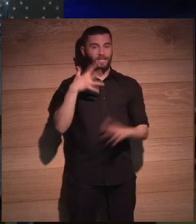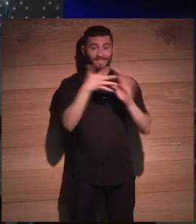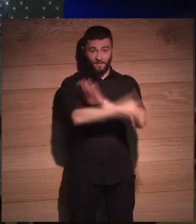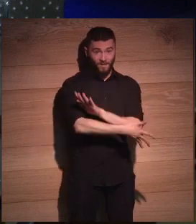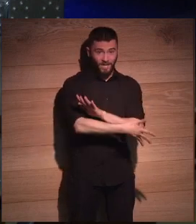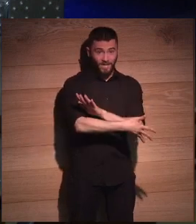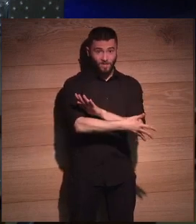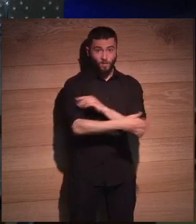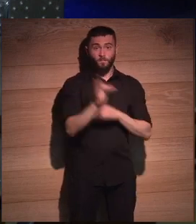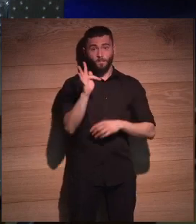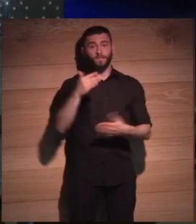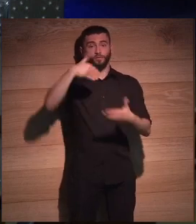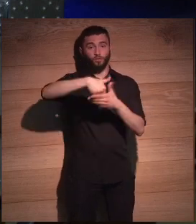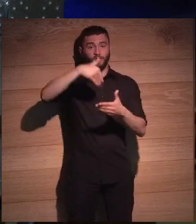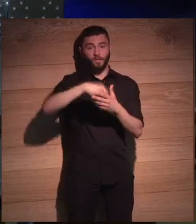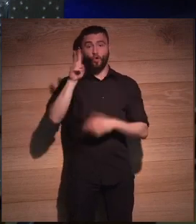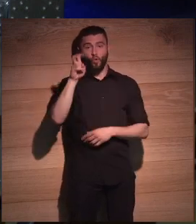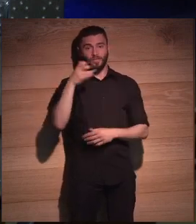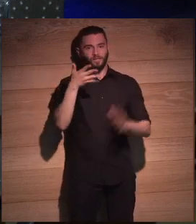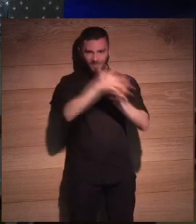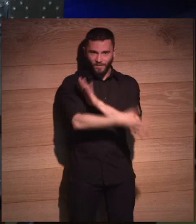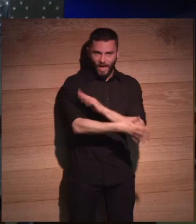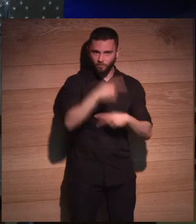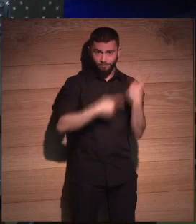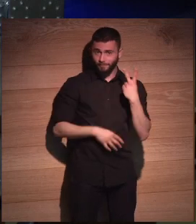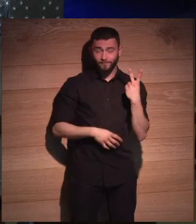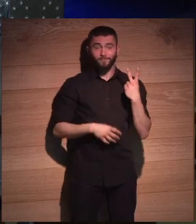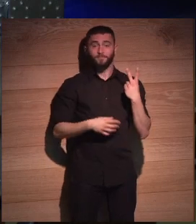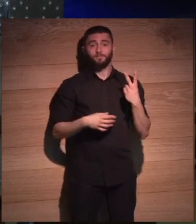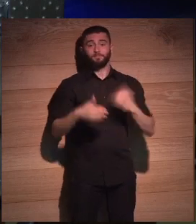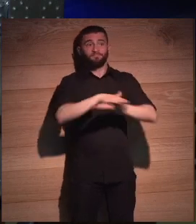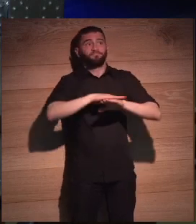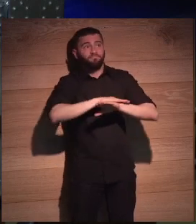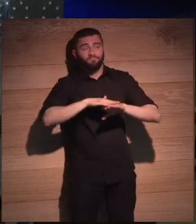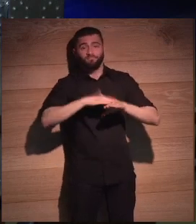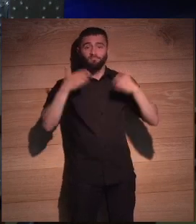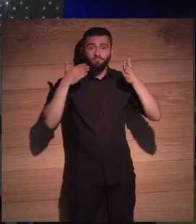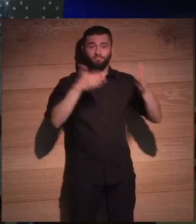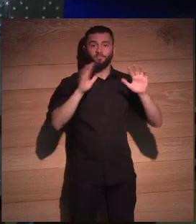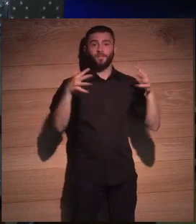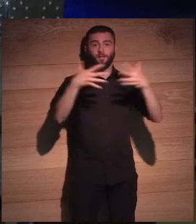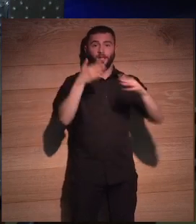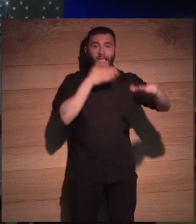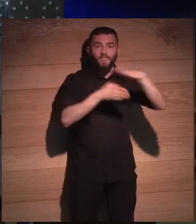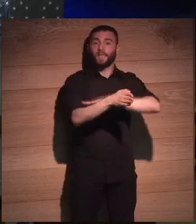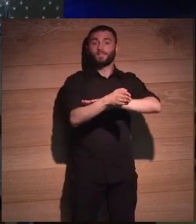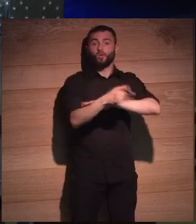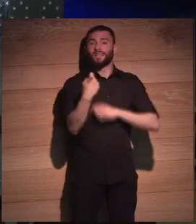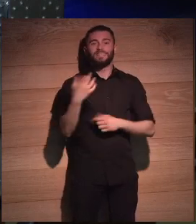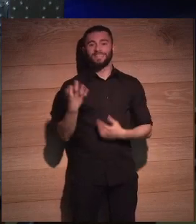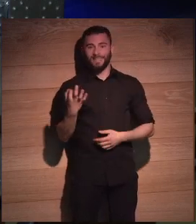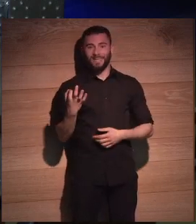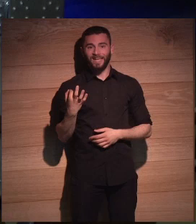significado y el contenido útil y con significado. Básicamente se trata de qué nos falta para seguir accediendo a Internet, dónde están, digamos,